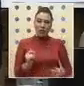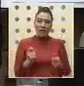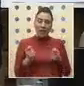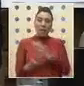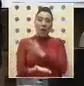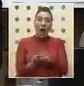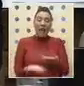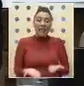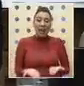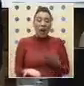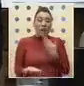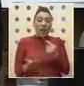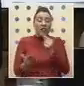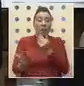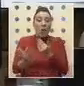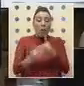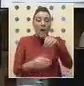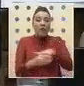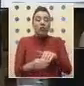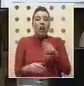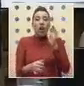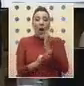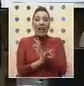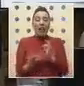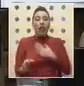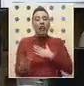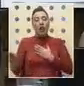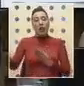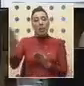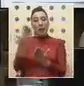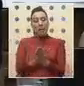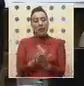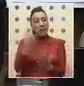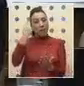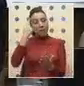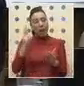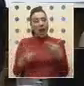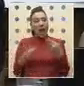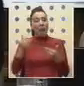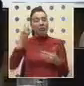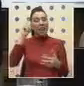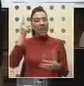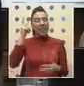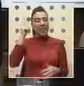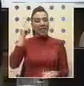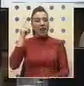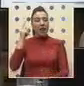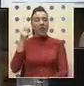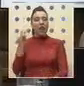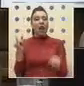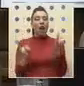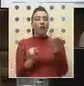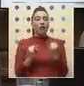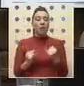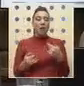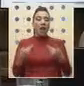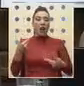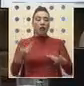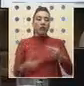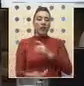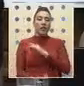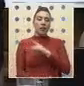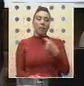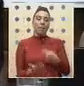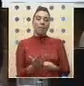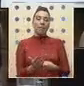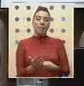hasta ahora al momento de votar no la tenemos. Nos gustaría poder tenerla para poder también aportar con ideas en la forma de contribuir a que